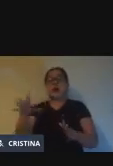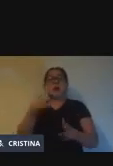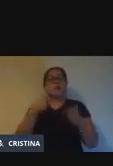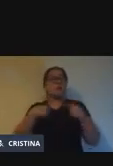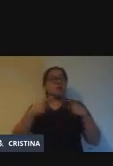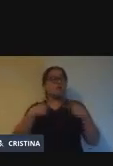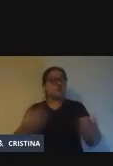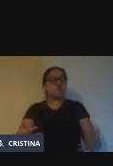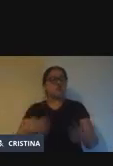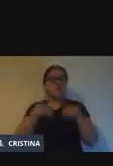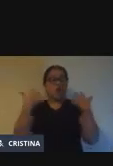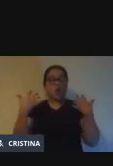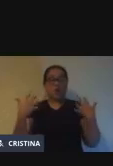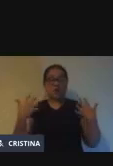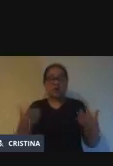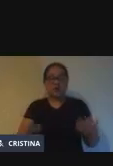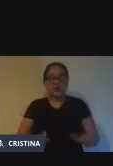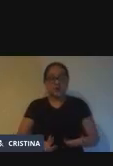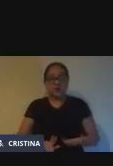es una emoción reactiva,